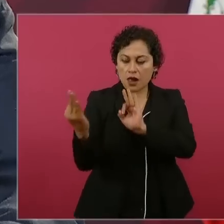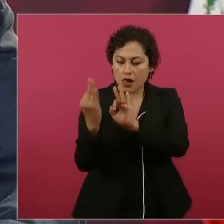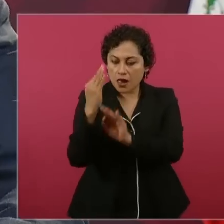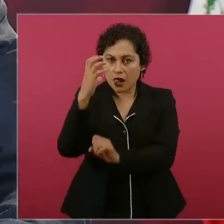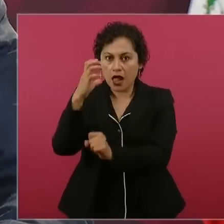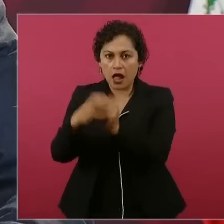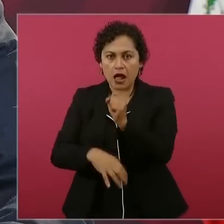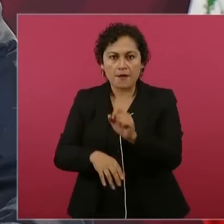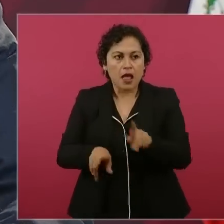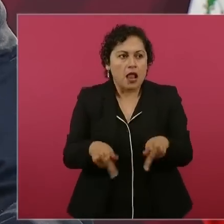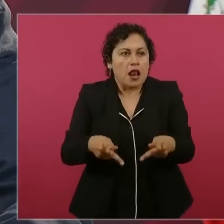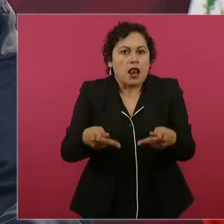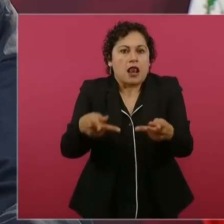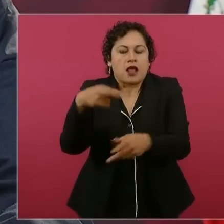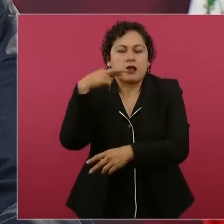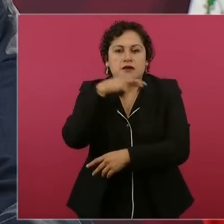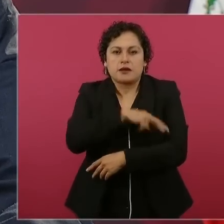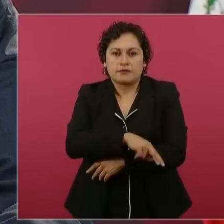Lo otro,